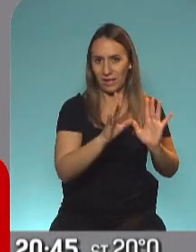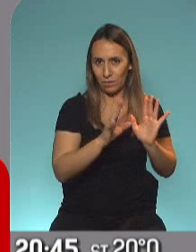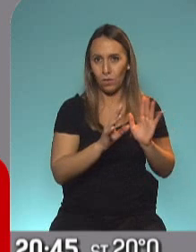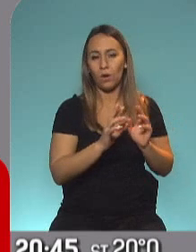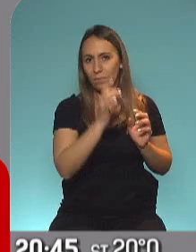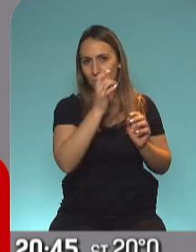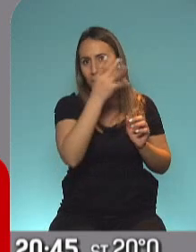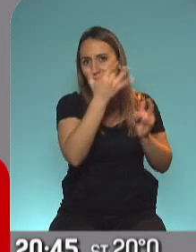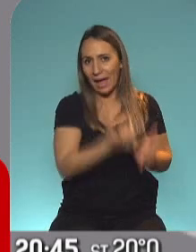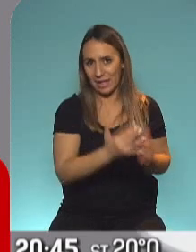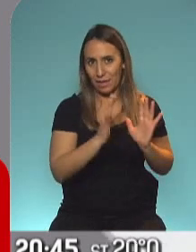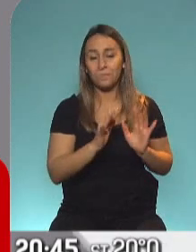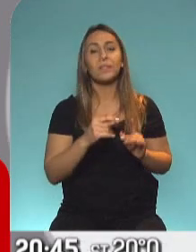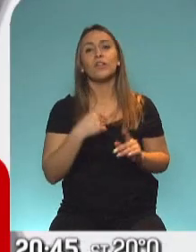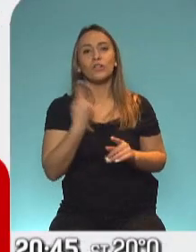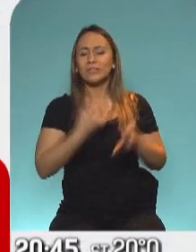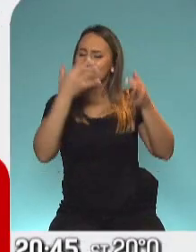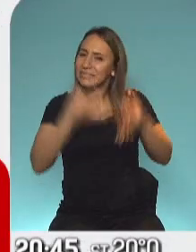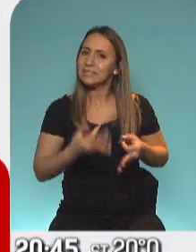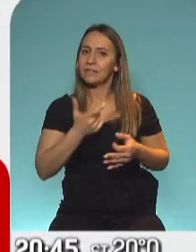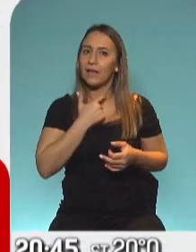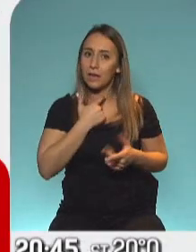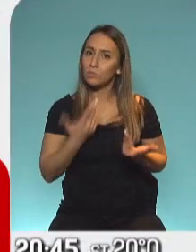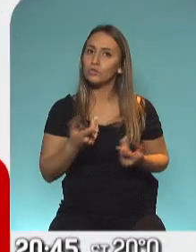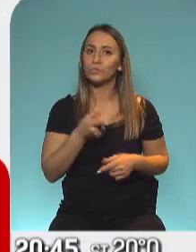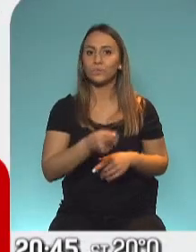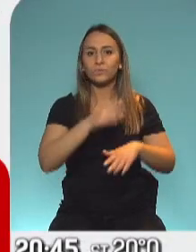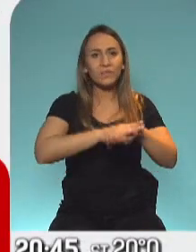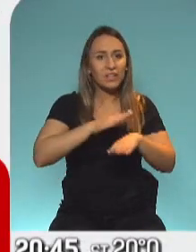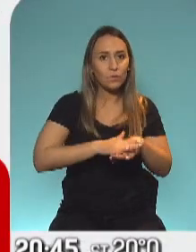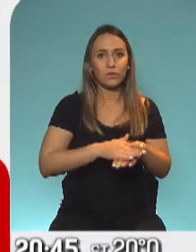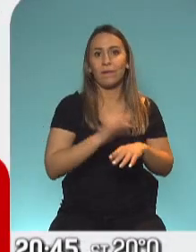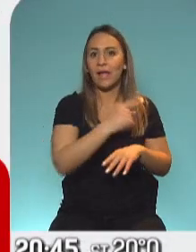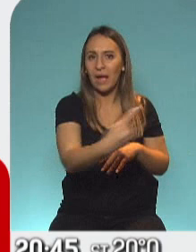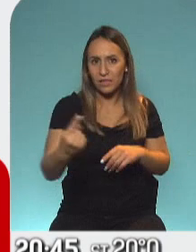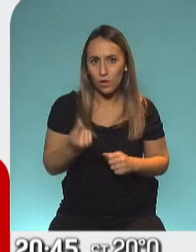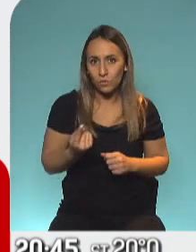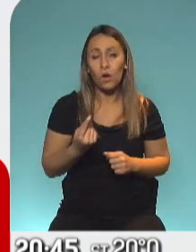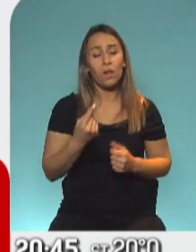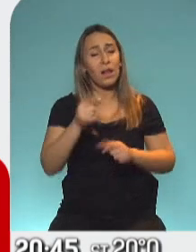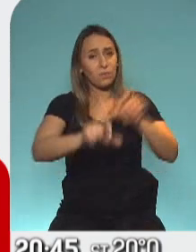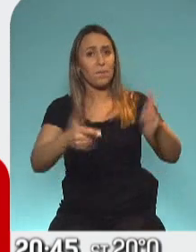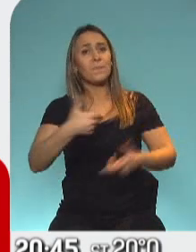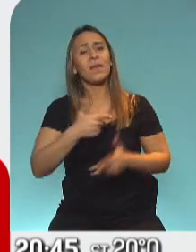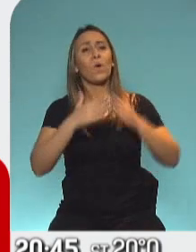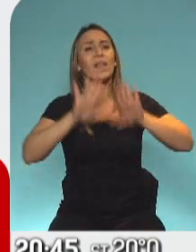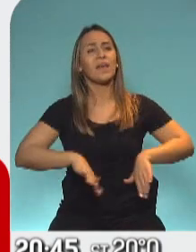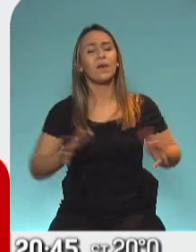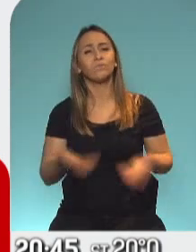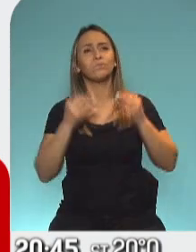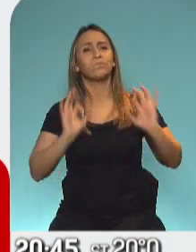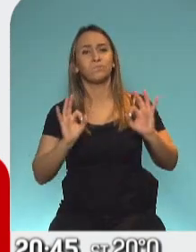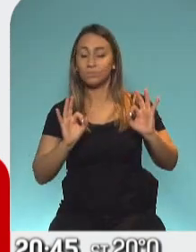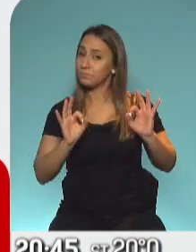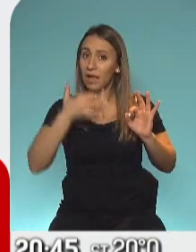se puede viajar. Nosotros, la verdad, lo que pretendemos y pedimos es la responsabilidad individual. Muchos nos reclaman la salida de la cuarentena. La salida de la cuarentena estará